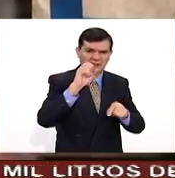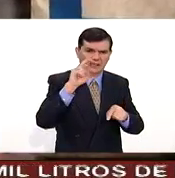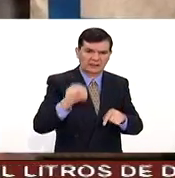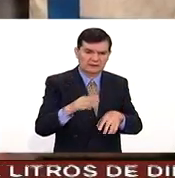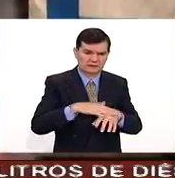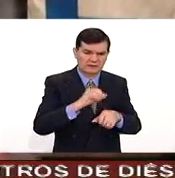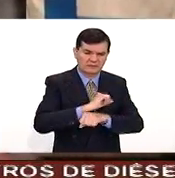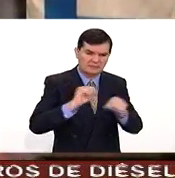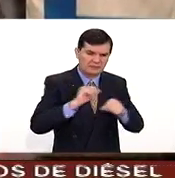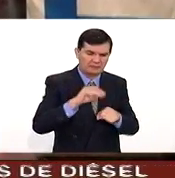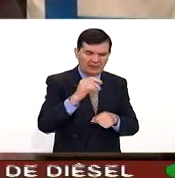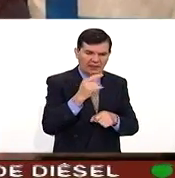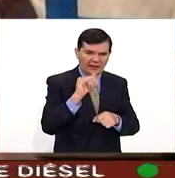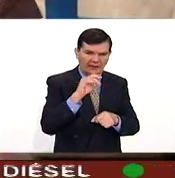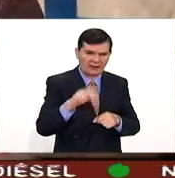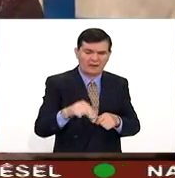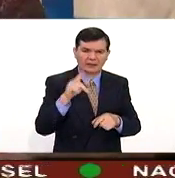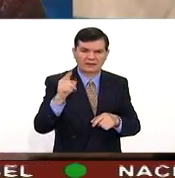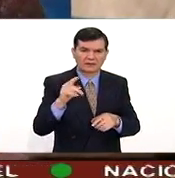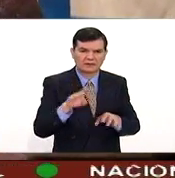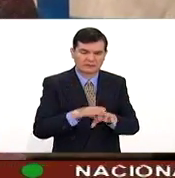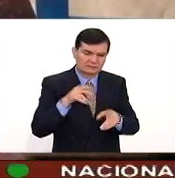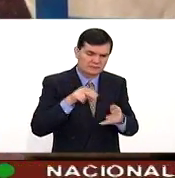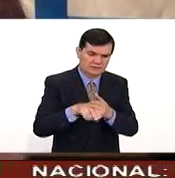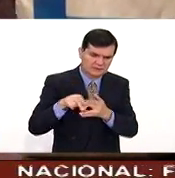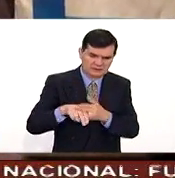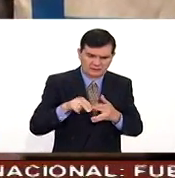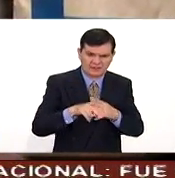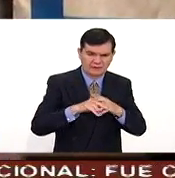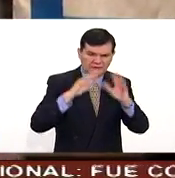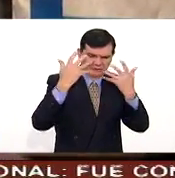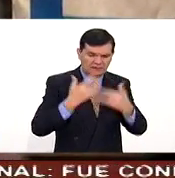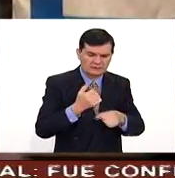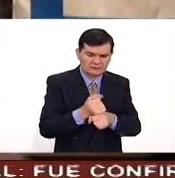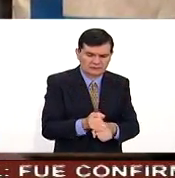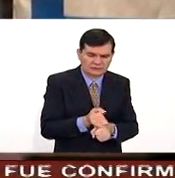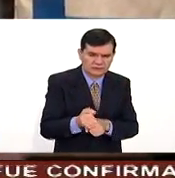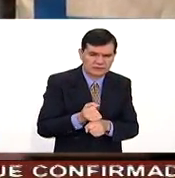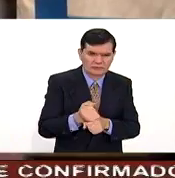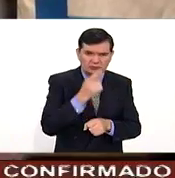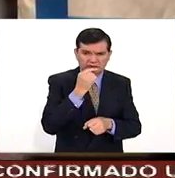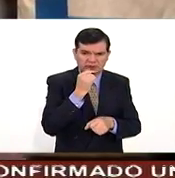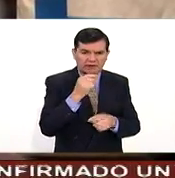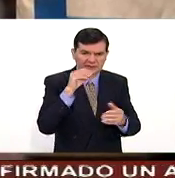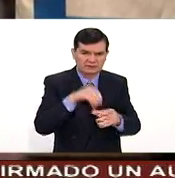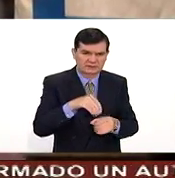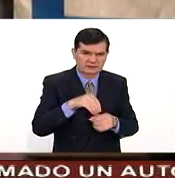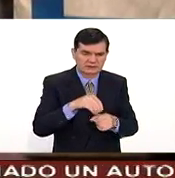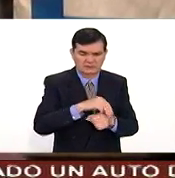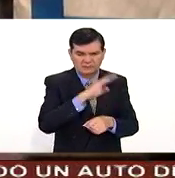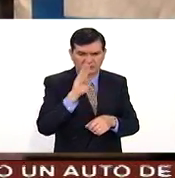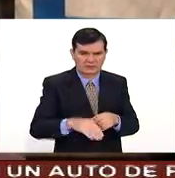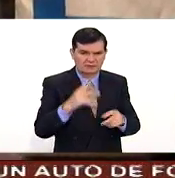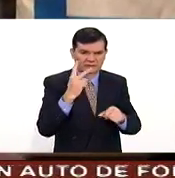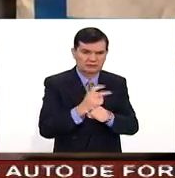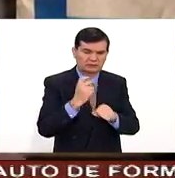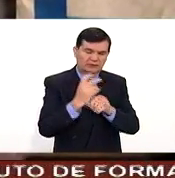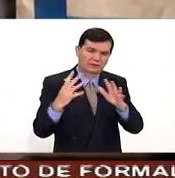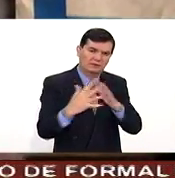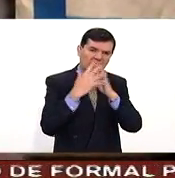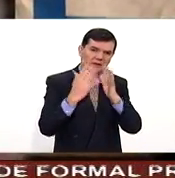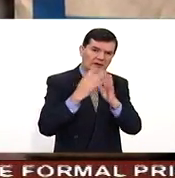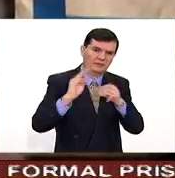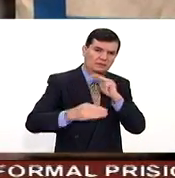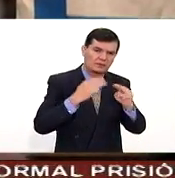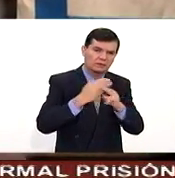minas de Magadán y Vorkuta. Los ejecutaron en las cámaras de tortura de la policía secreta y murieron en la Segunda Guerra Mundial y en